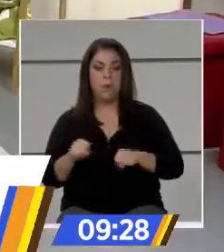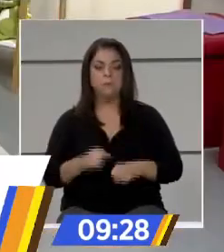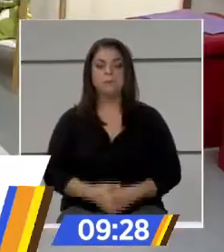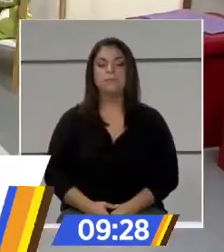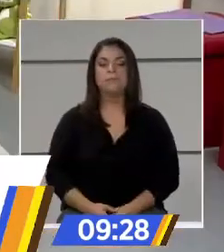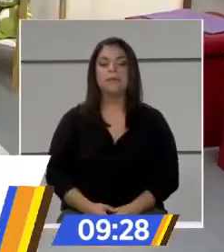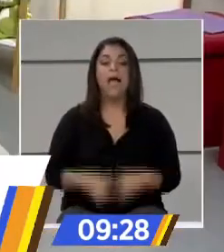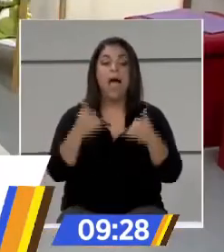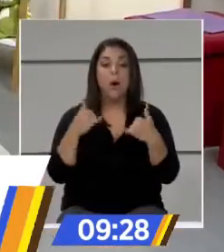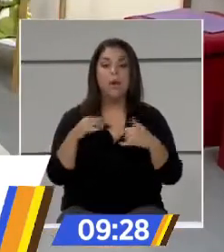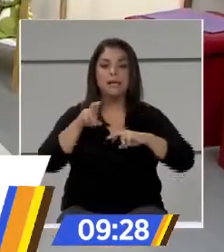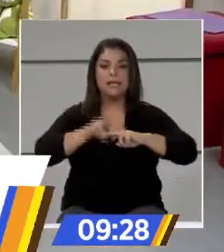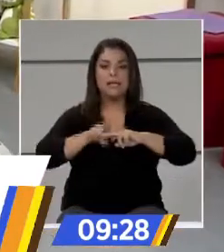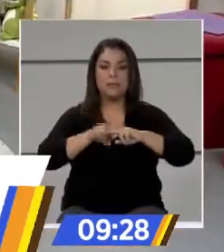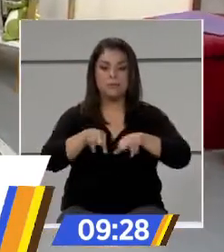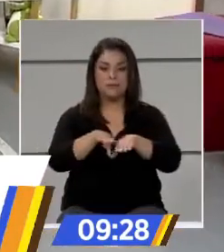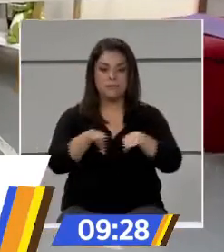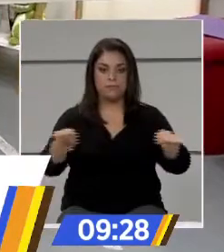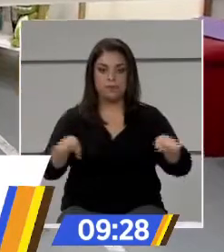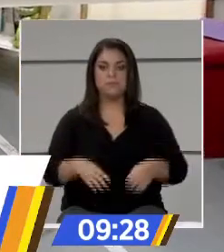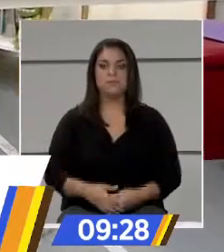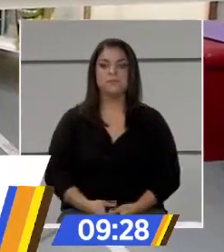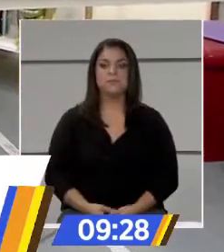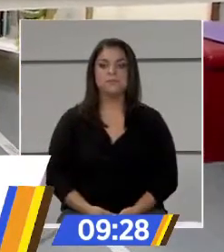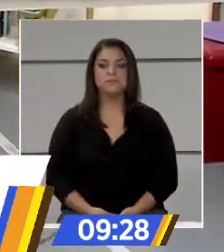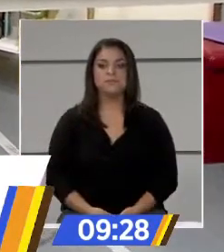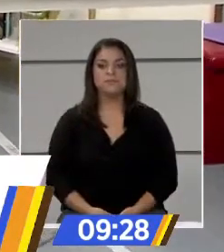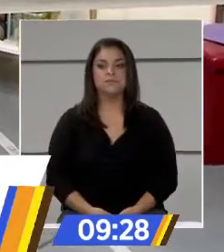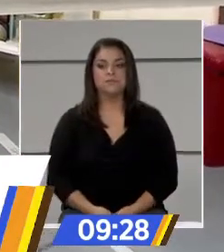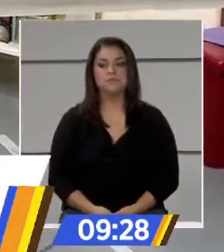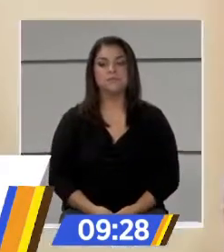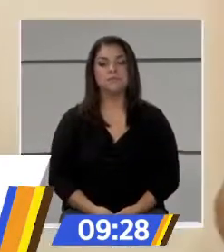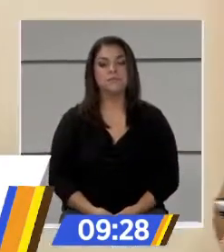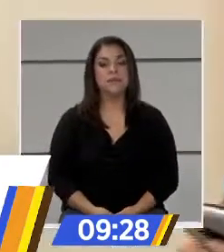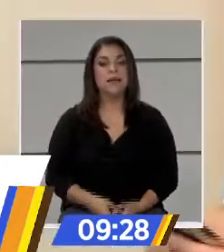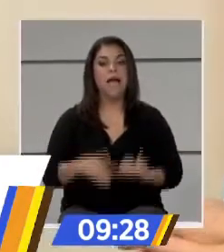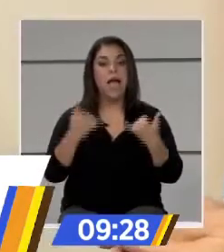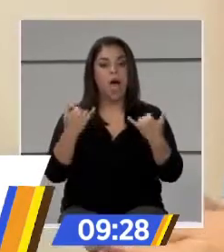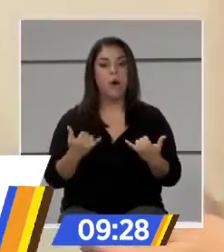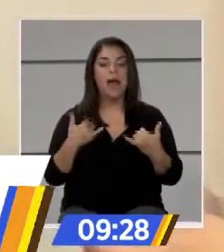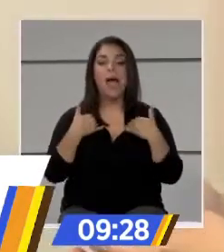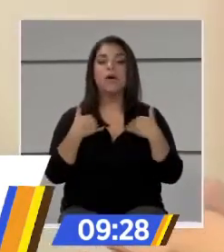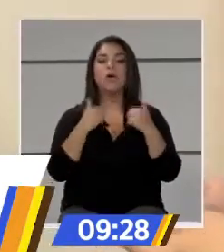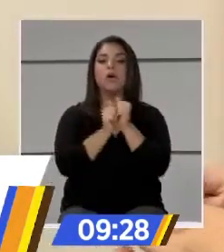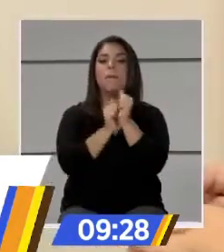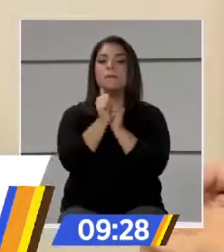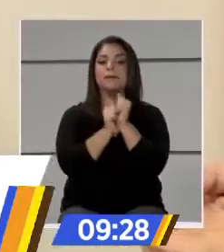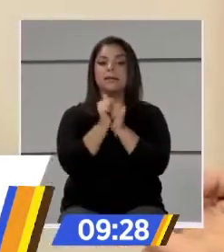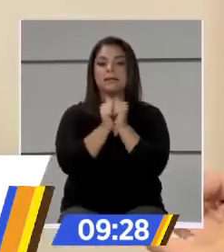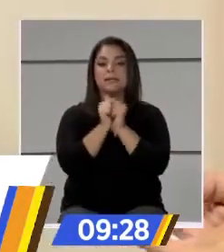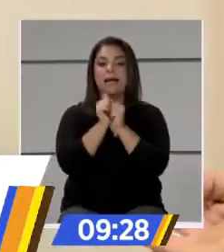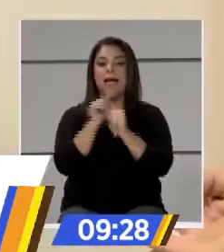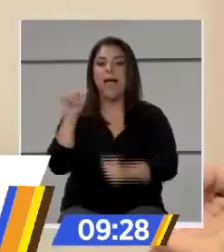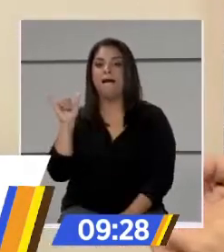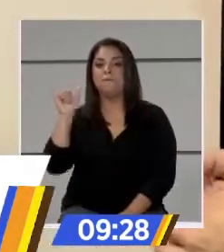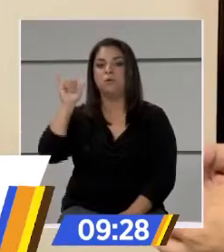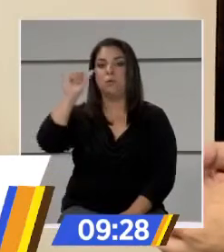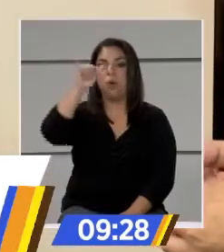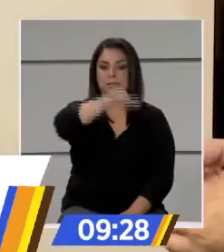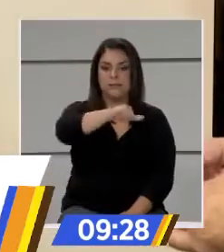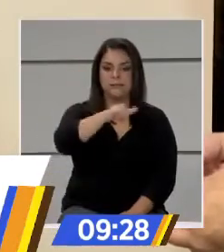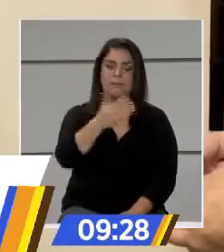parece? Vamos a ver. Eso no lo vean. Vamos a hacer una competencia de aviones, pero para hacer competencia